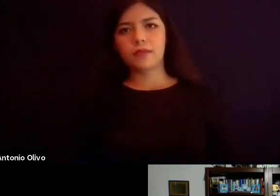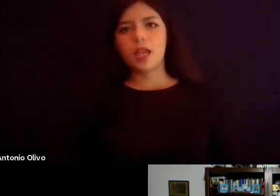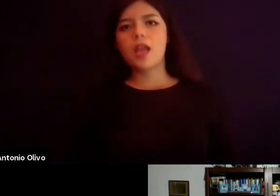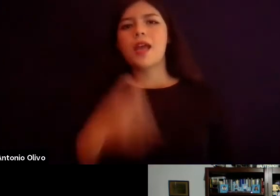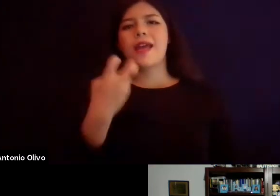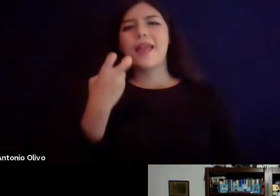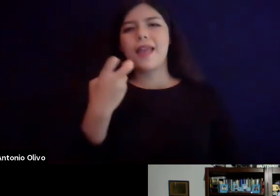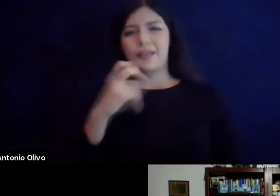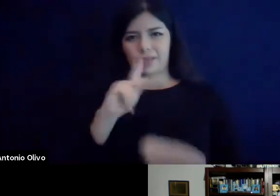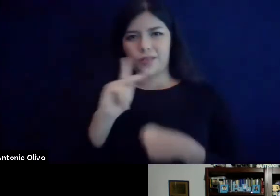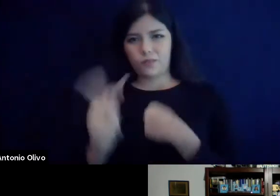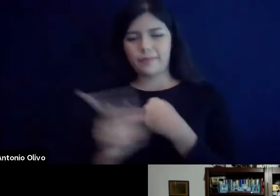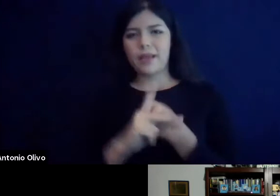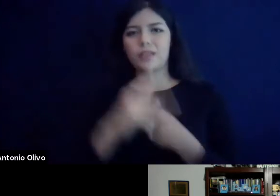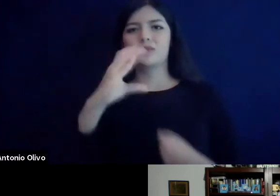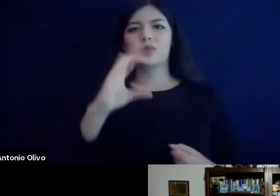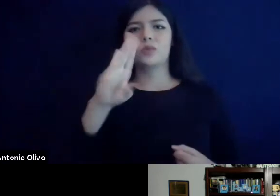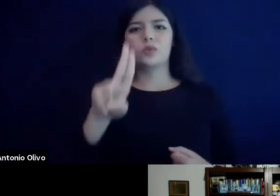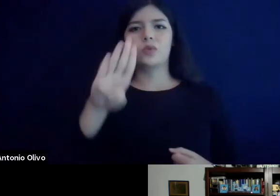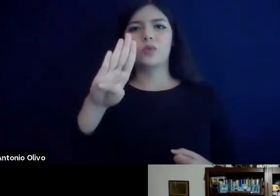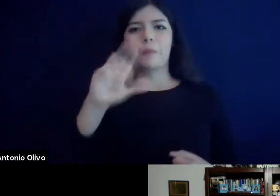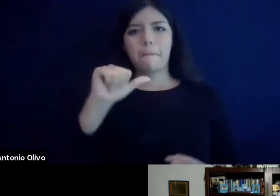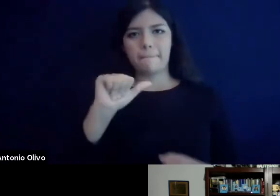menos de los profesores que a mí me tocaron,